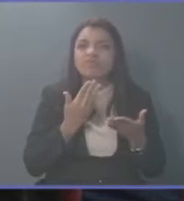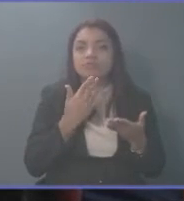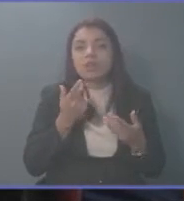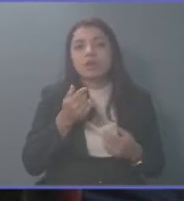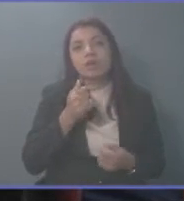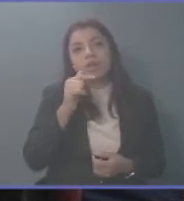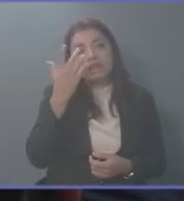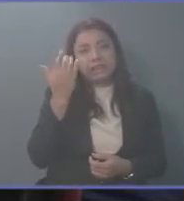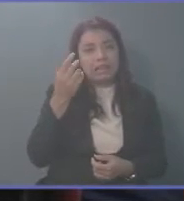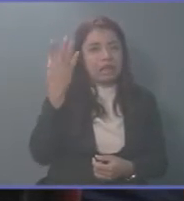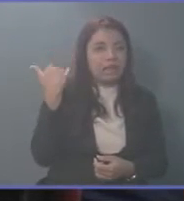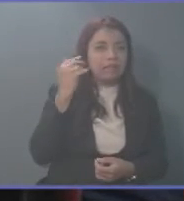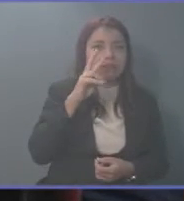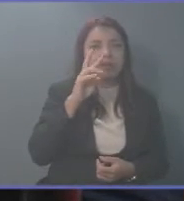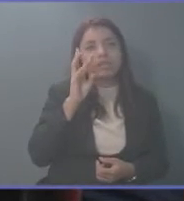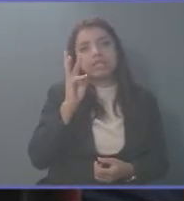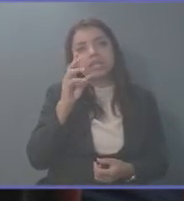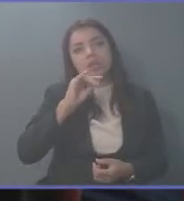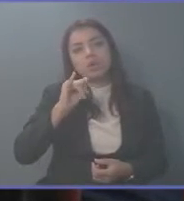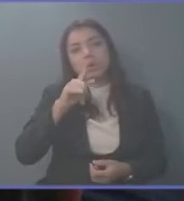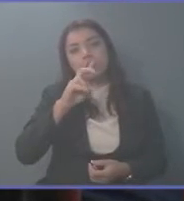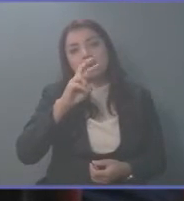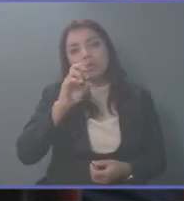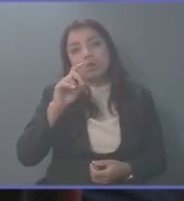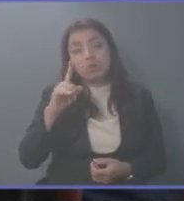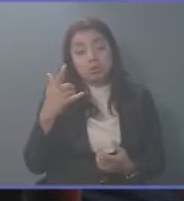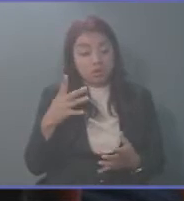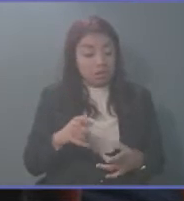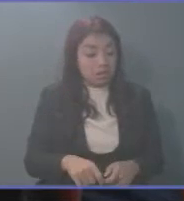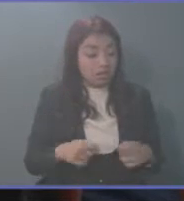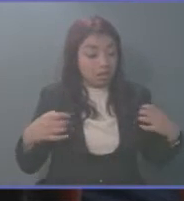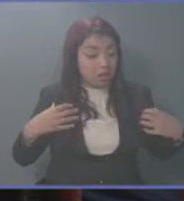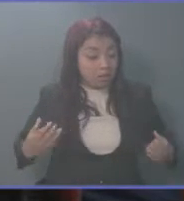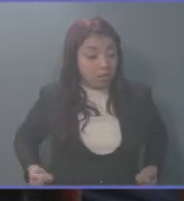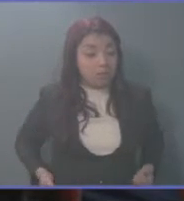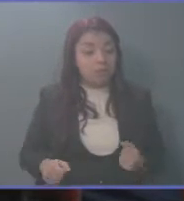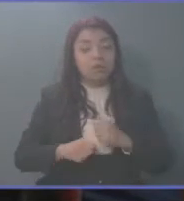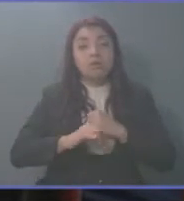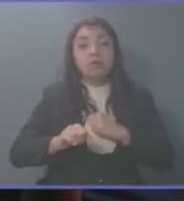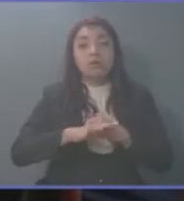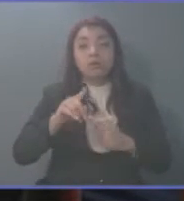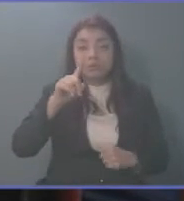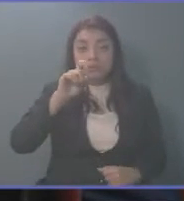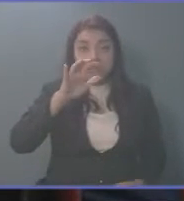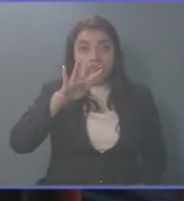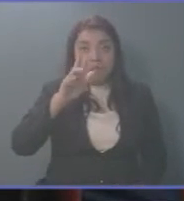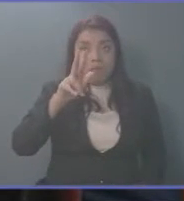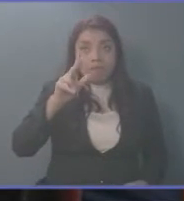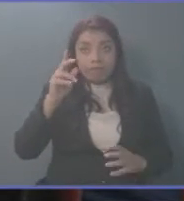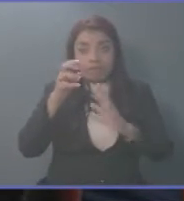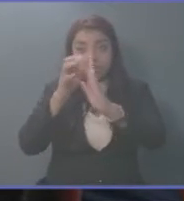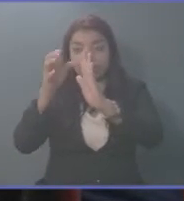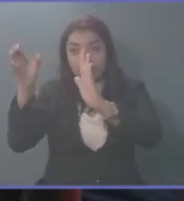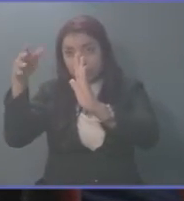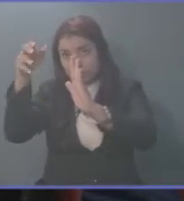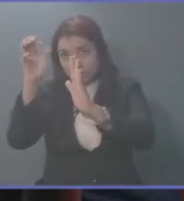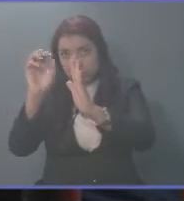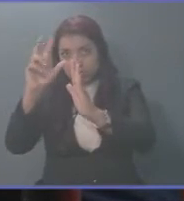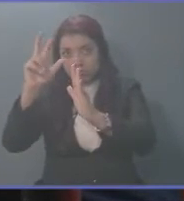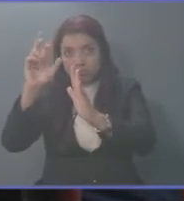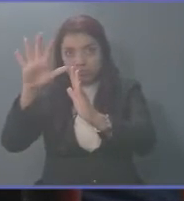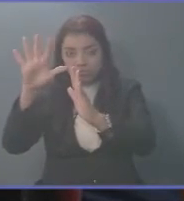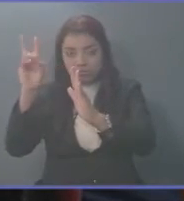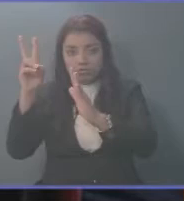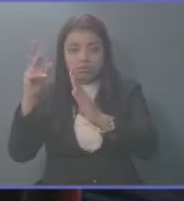fecha 26 de julio del año 2001, publicado en el diario oficial número 153, tomo 352, del 17 de